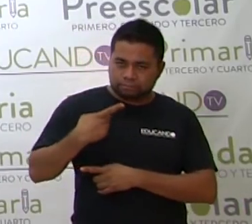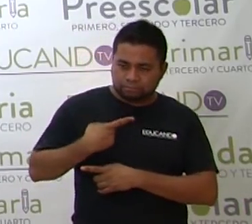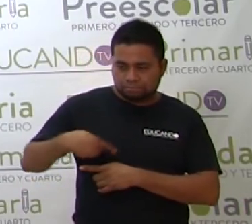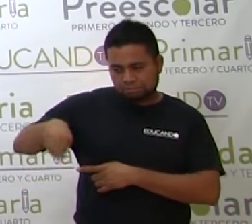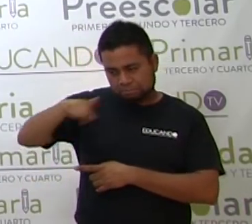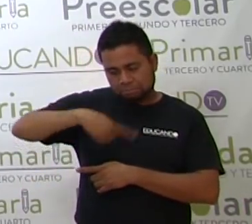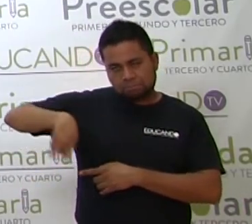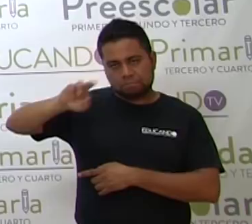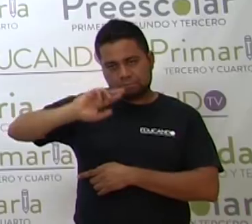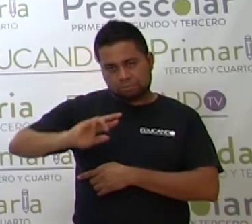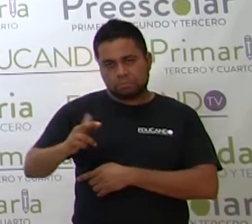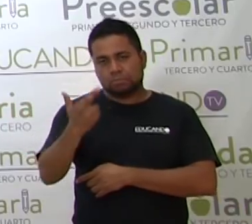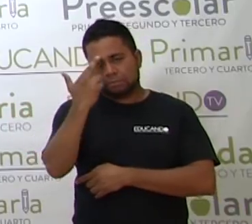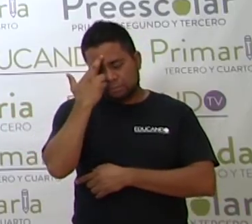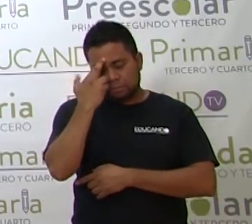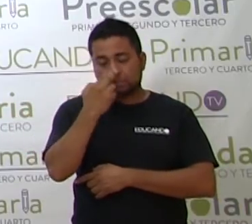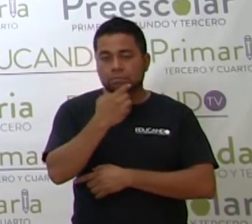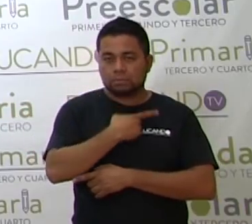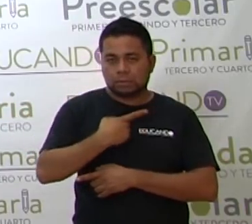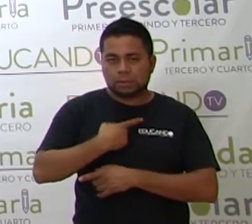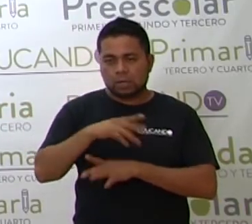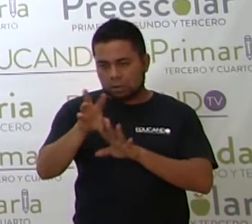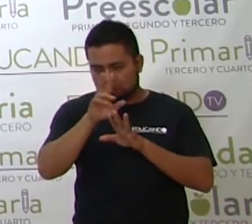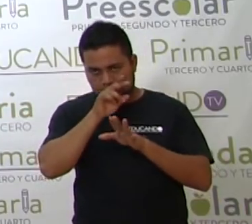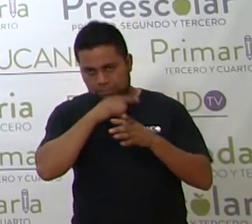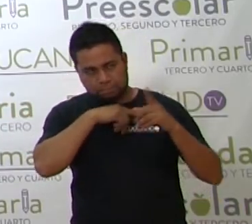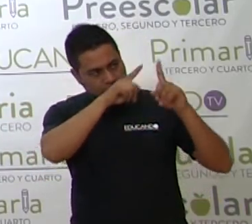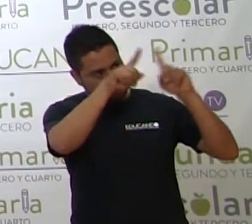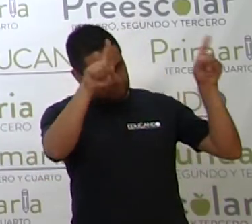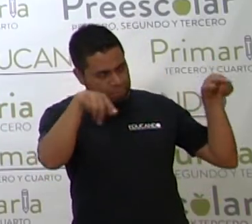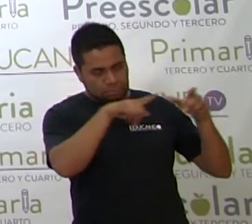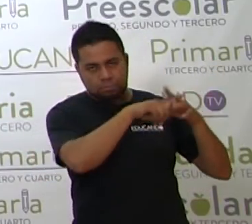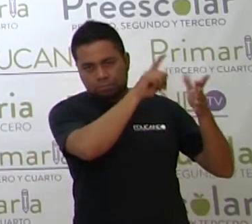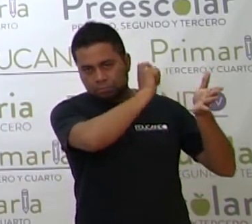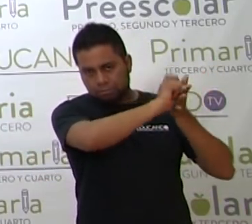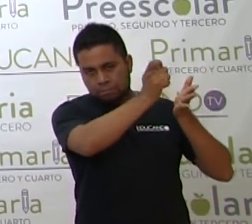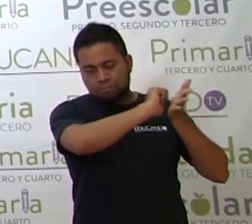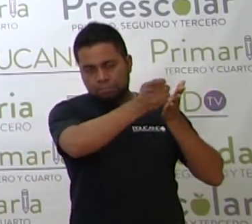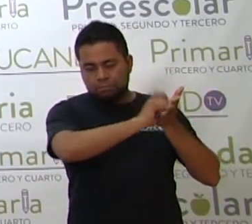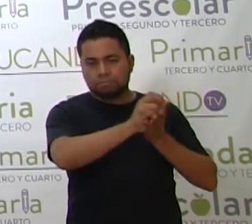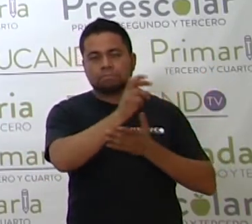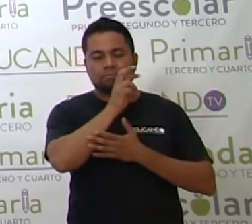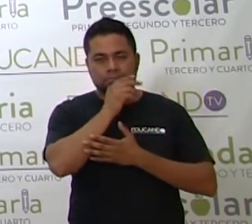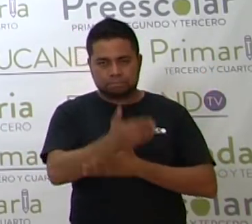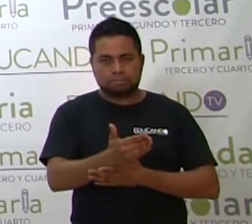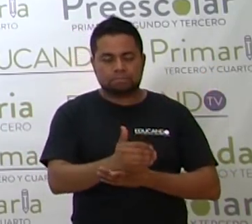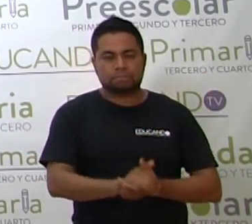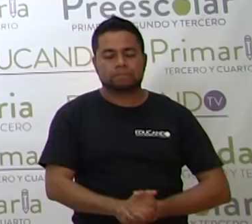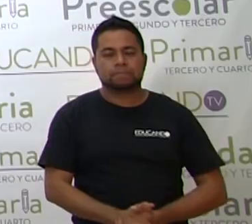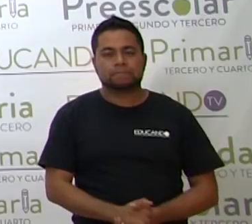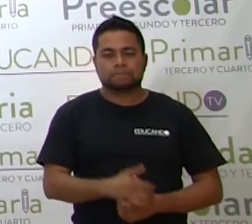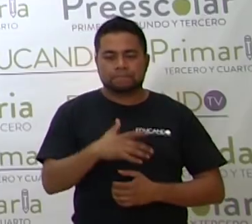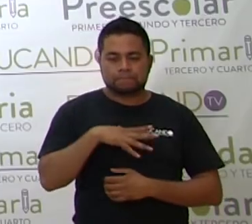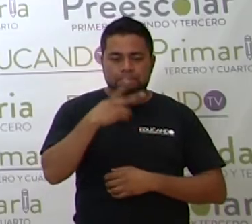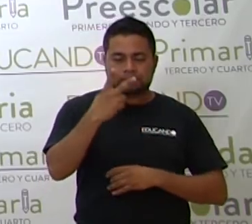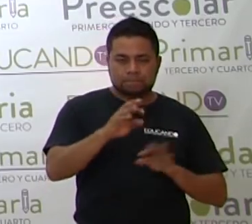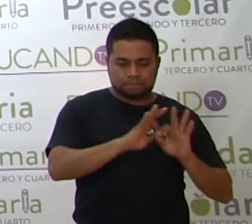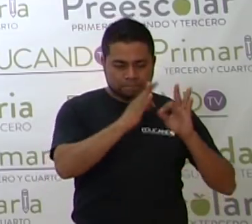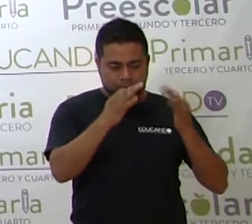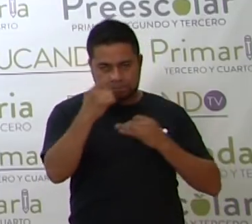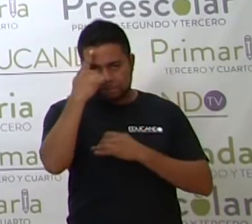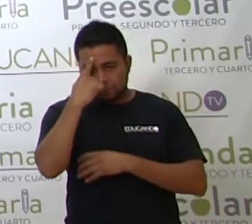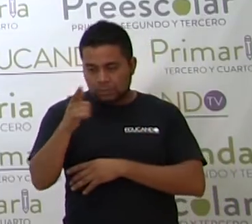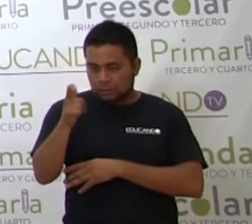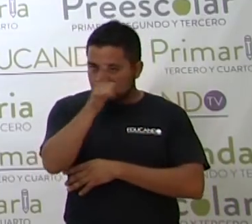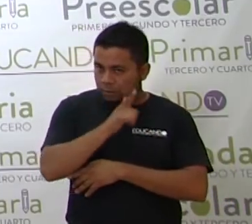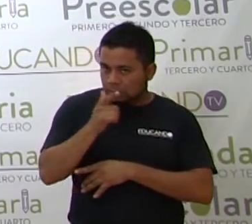recordar que vamos a tener, y lo voy a anotar en el pizarrón en este momento, vamos a tener dos tipos de lenguajes los